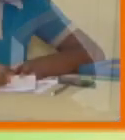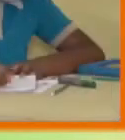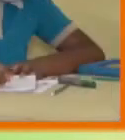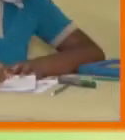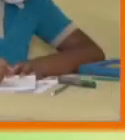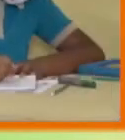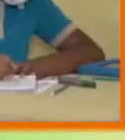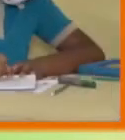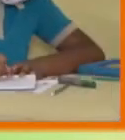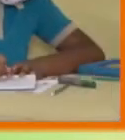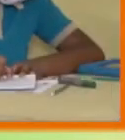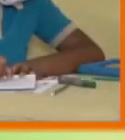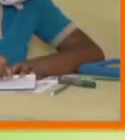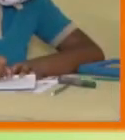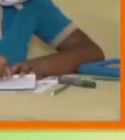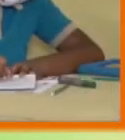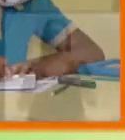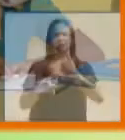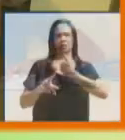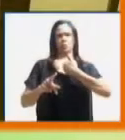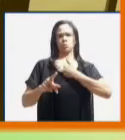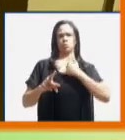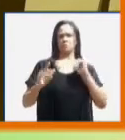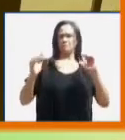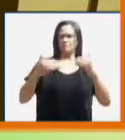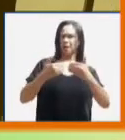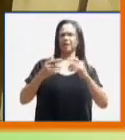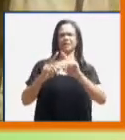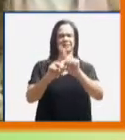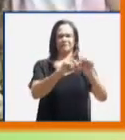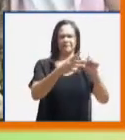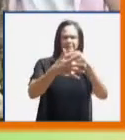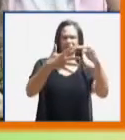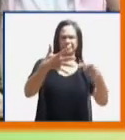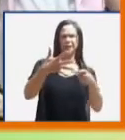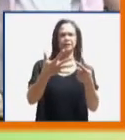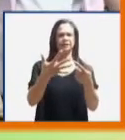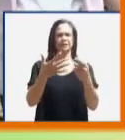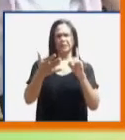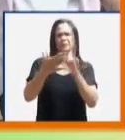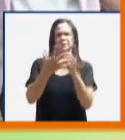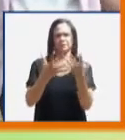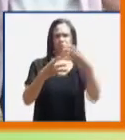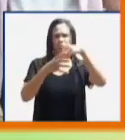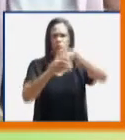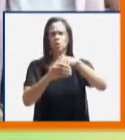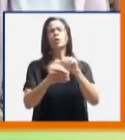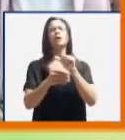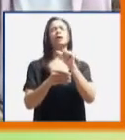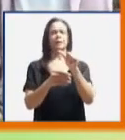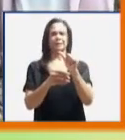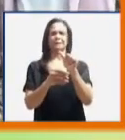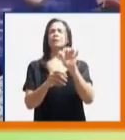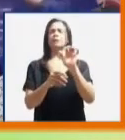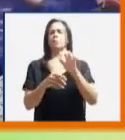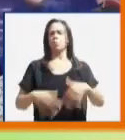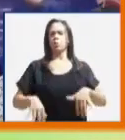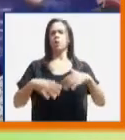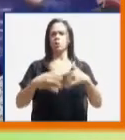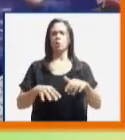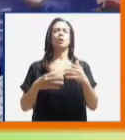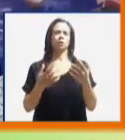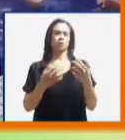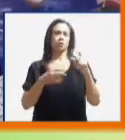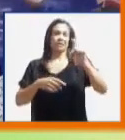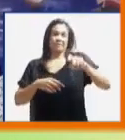propagadores de esta enfermedad y qué bueno por un lado bueno y por otro malo a ellos no le pasa nada pero son quienes llevarían